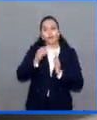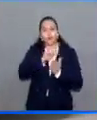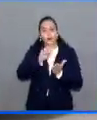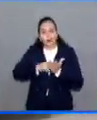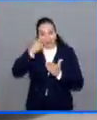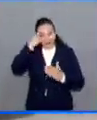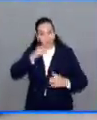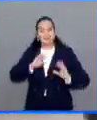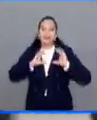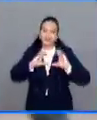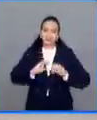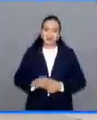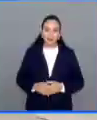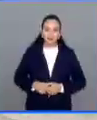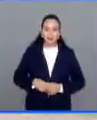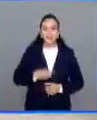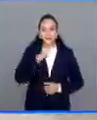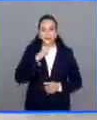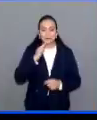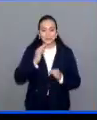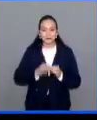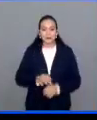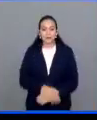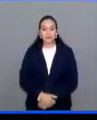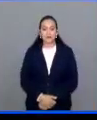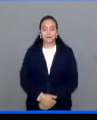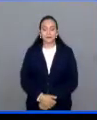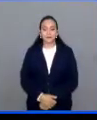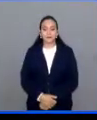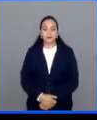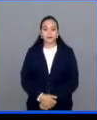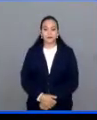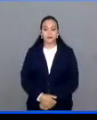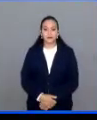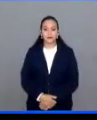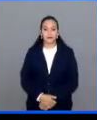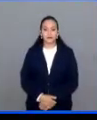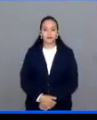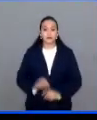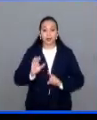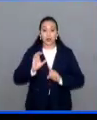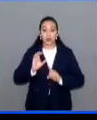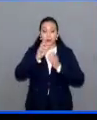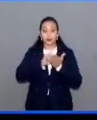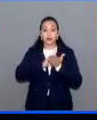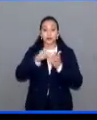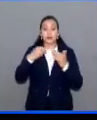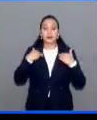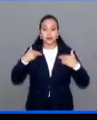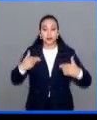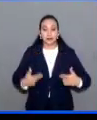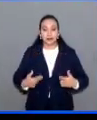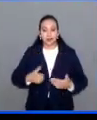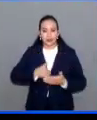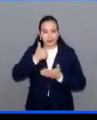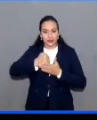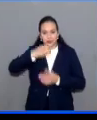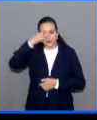de la Federación, Laura Murillo. La Comisión de Derechos Humanos de la Ciudad de México